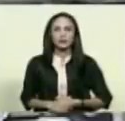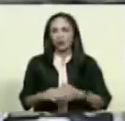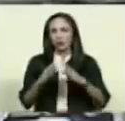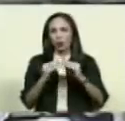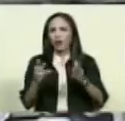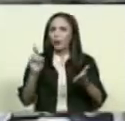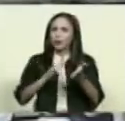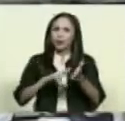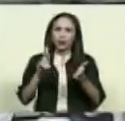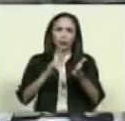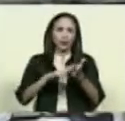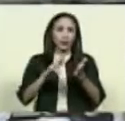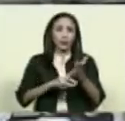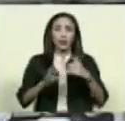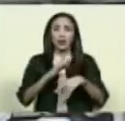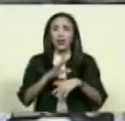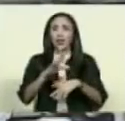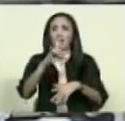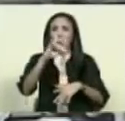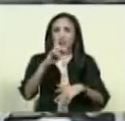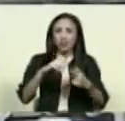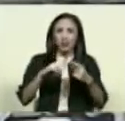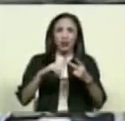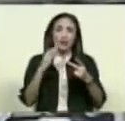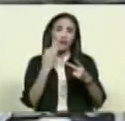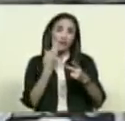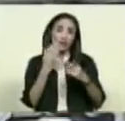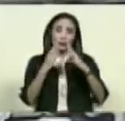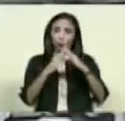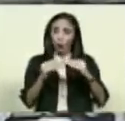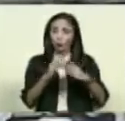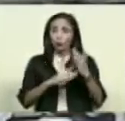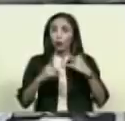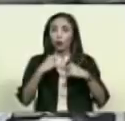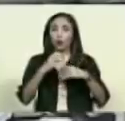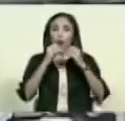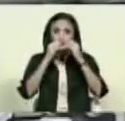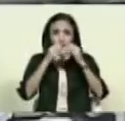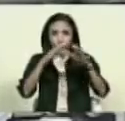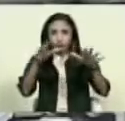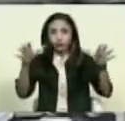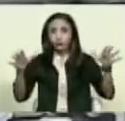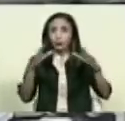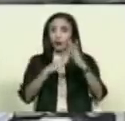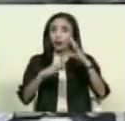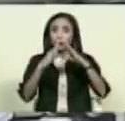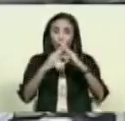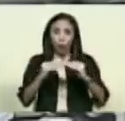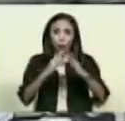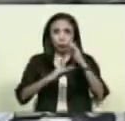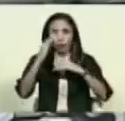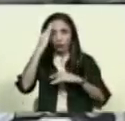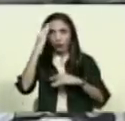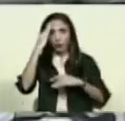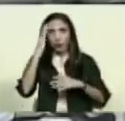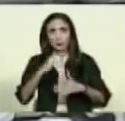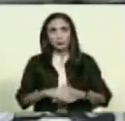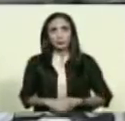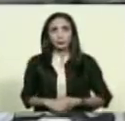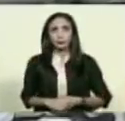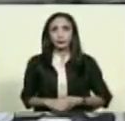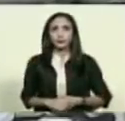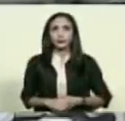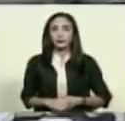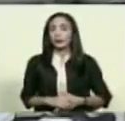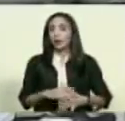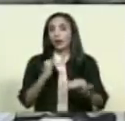que repetirlo por las redes sociales. Atención al equipo de redes. Redes, redes, saquen la red. Tenemos que